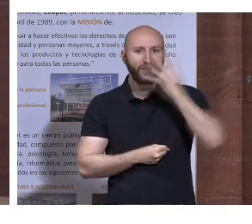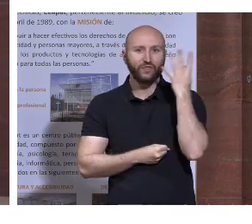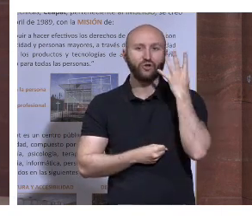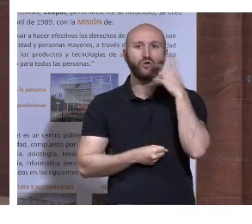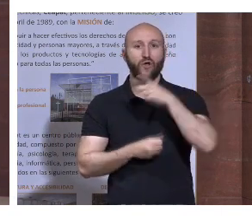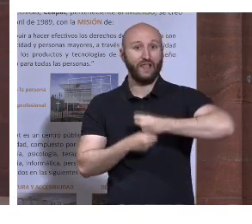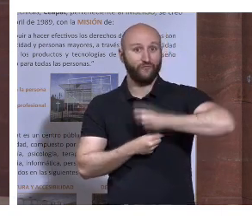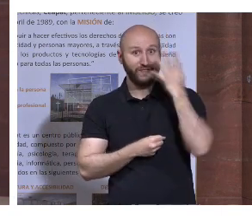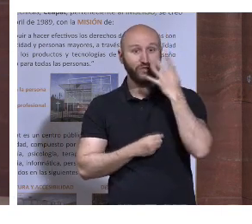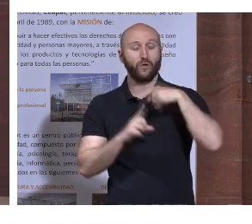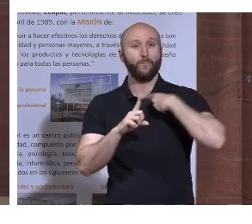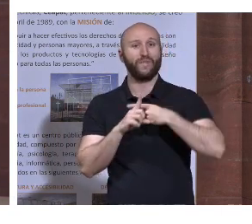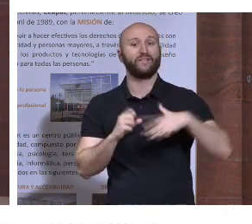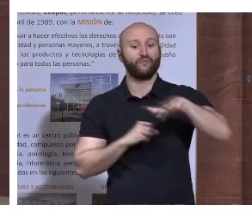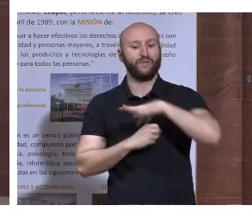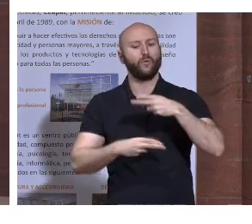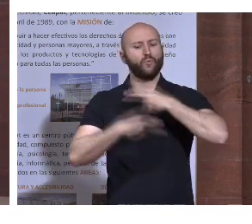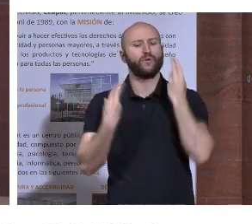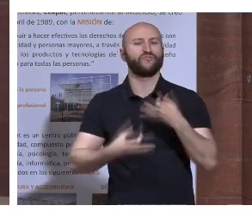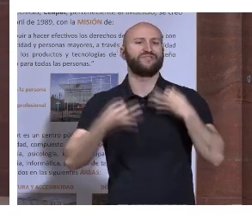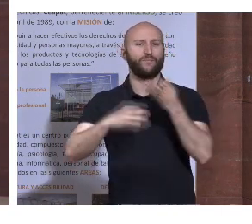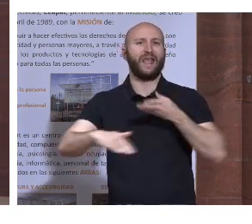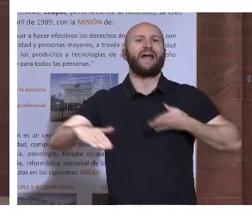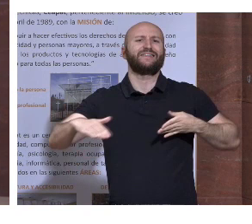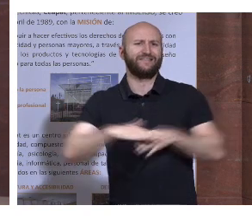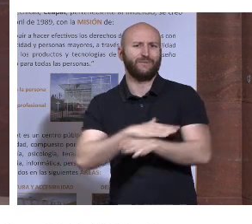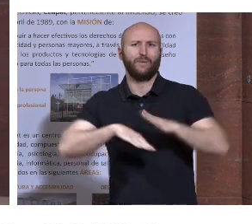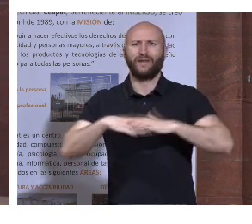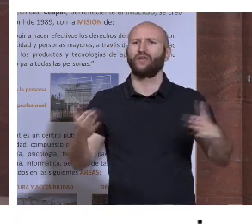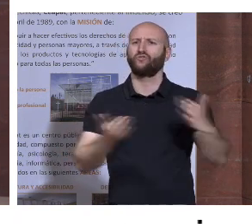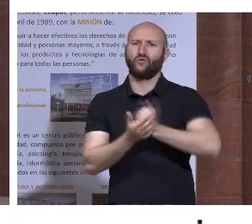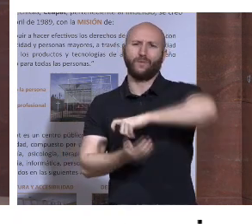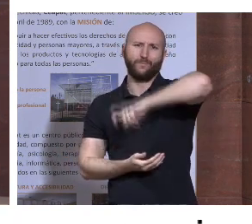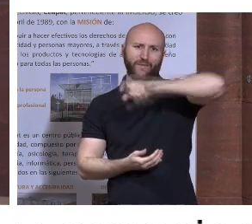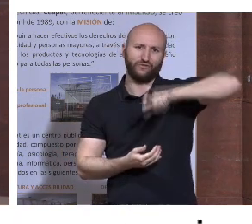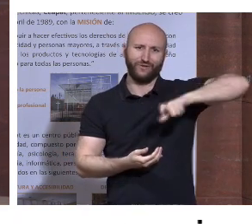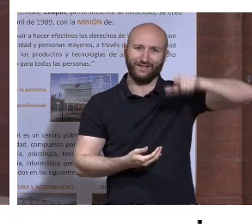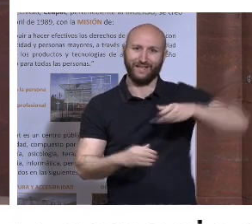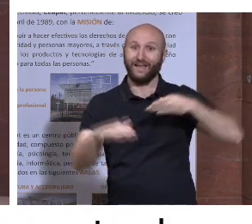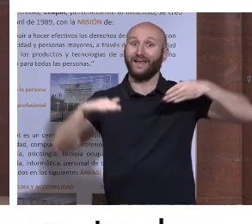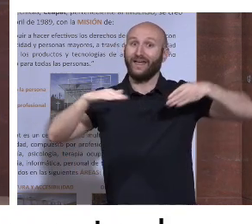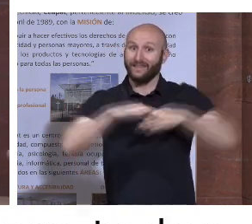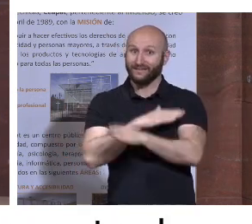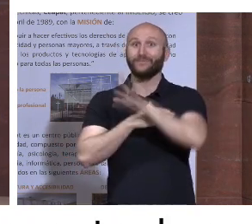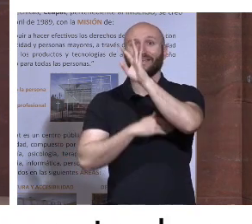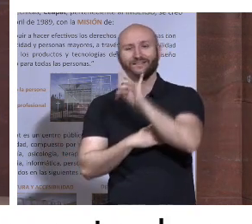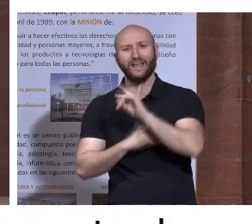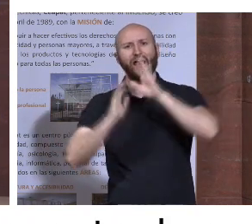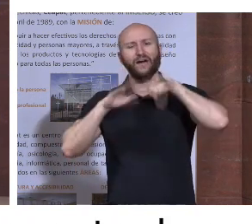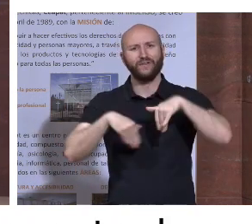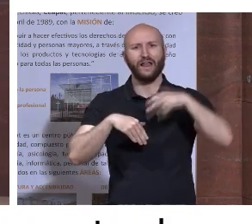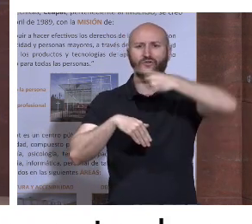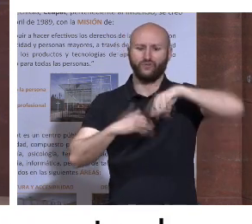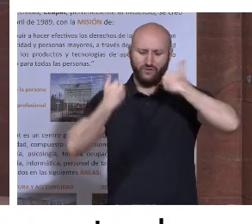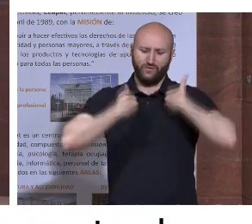edificios y espacios públicos accesibles para todos. Y pudiendo hacerlos accesibles, ¿por qué los hacemos de otra